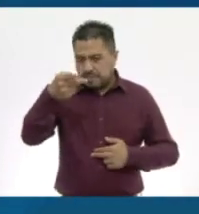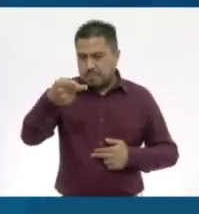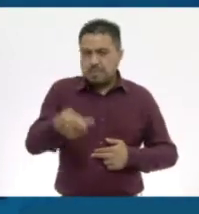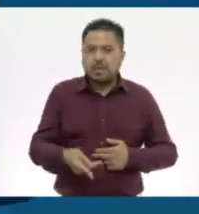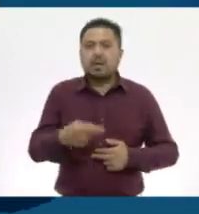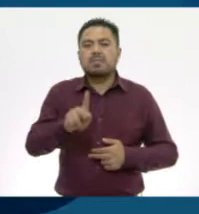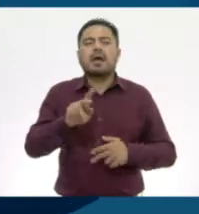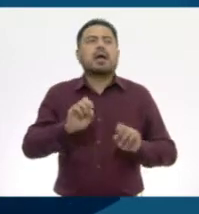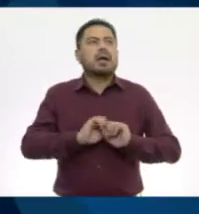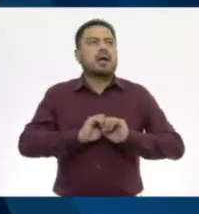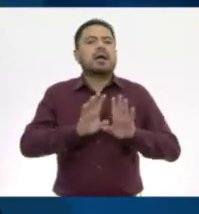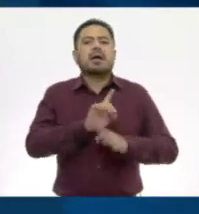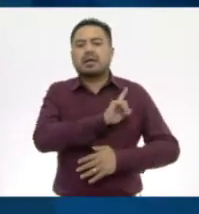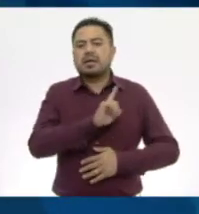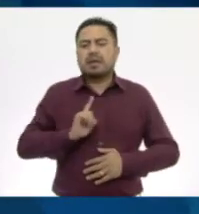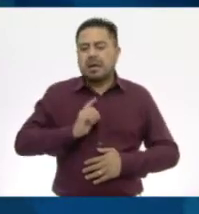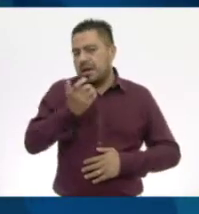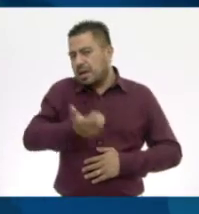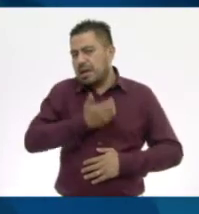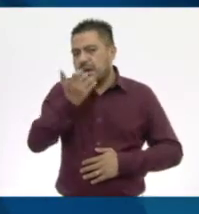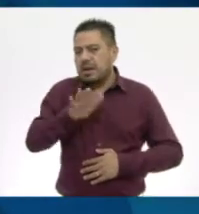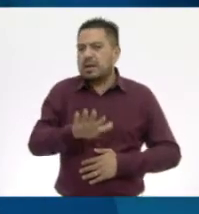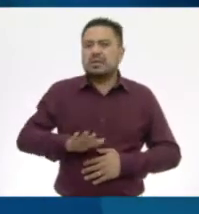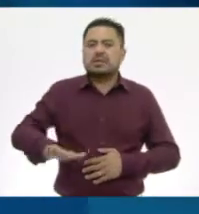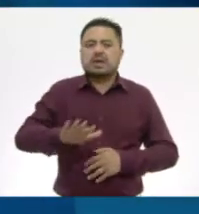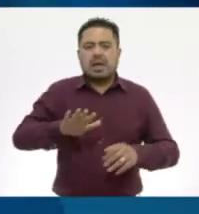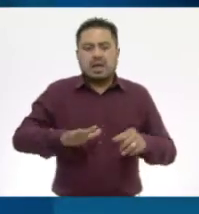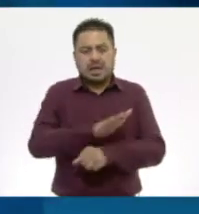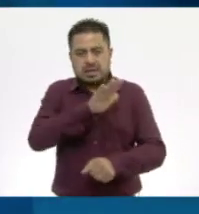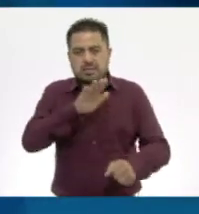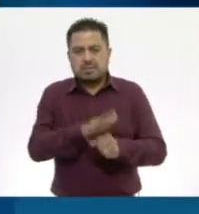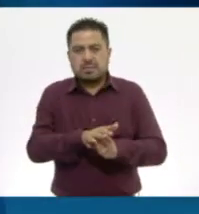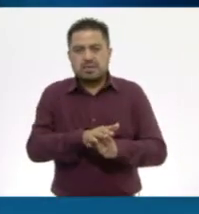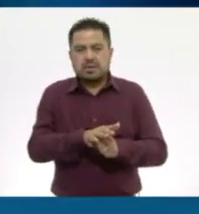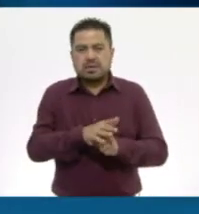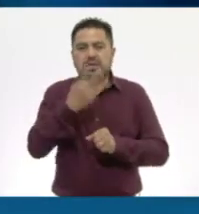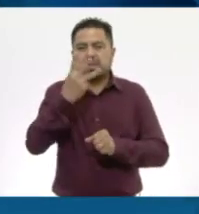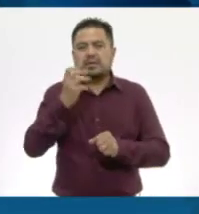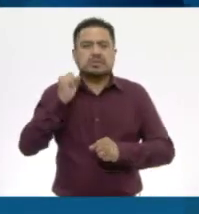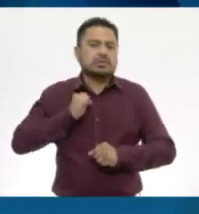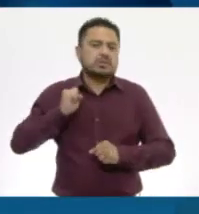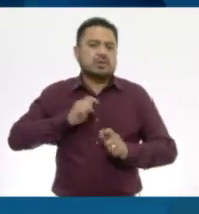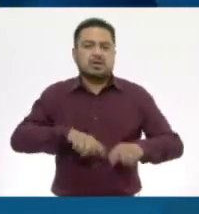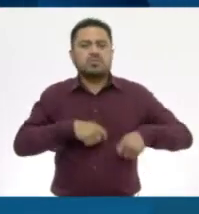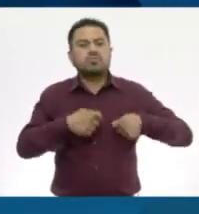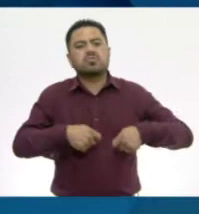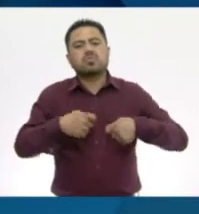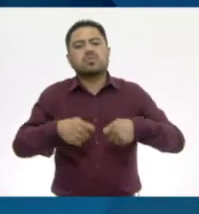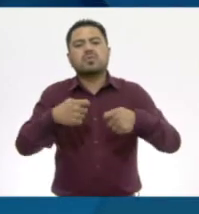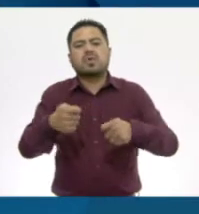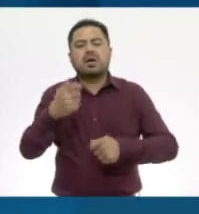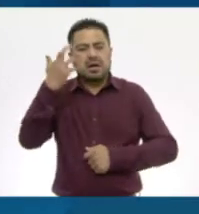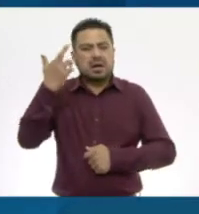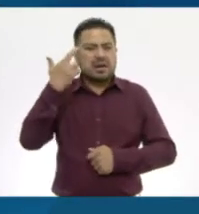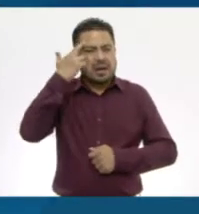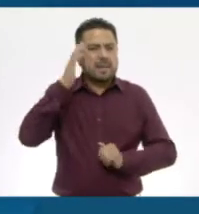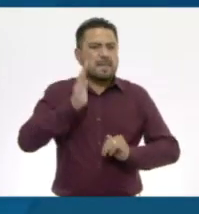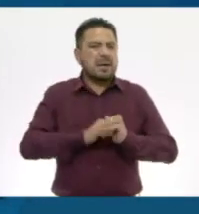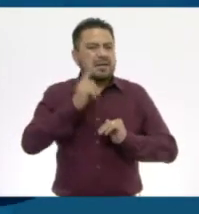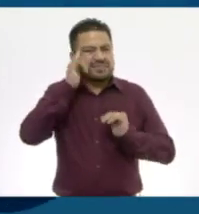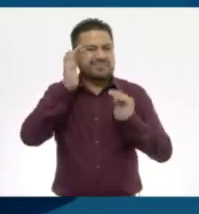Pero claro, había aquí una tradición de administración de 3 siglos, era el virreinato más